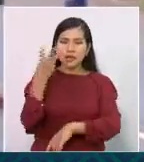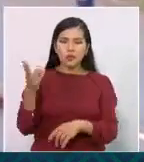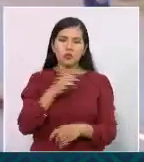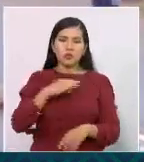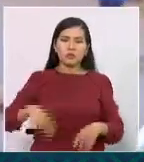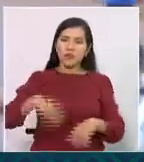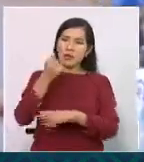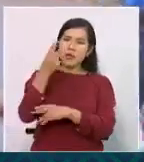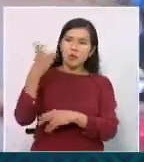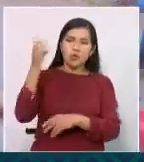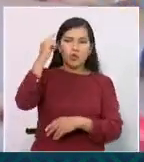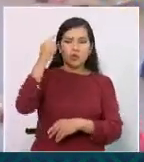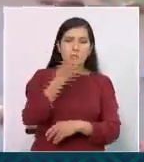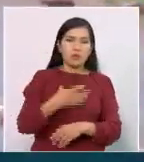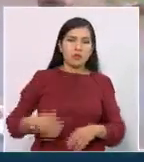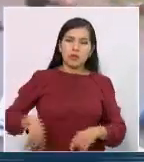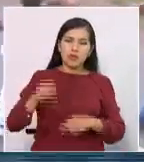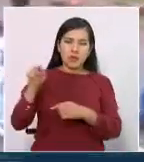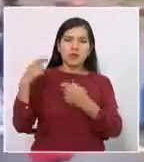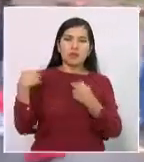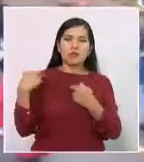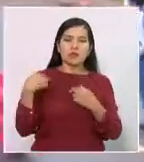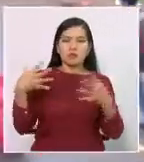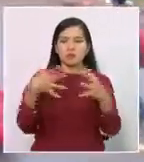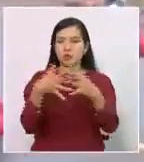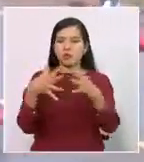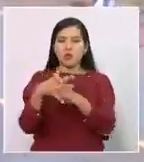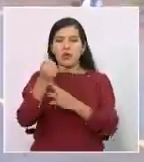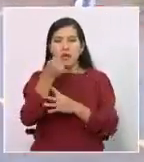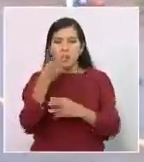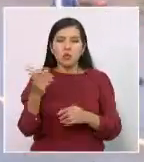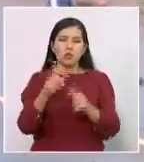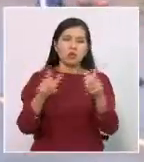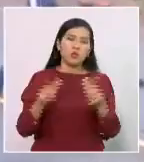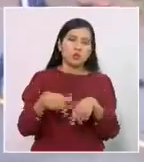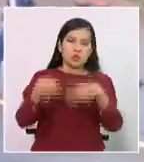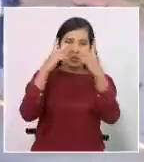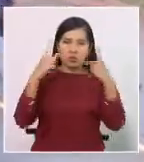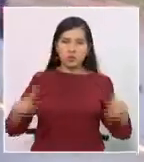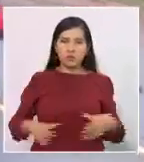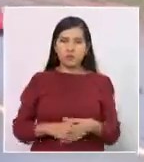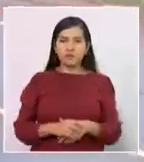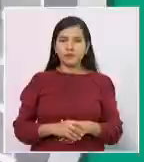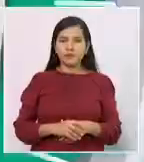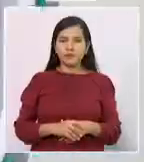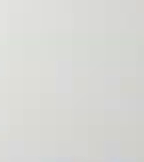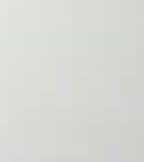estarían en los bloqueos que se mantienen en algunas regiones del departamento de Potosí.